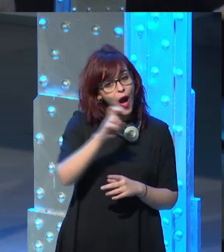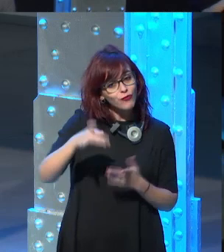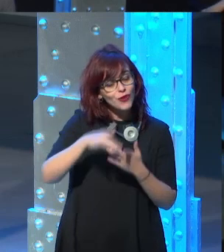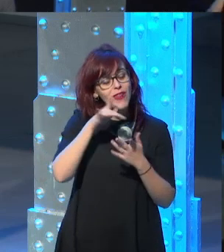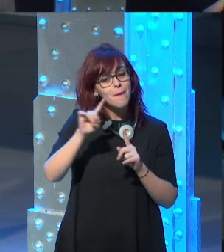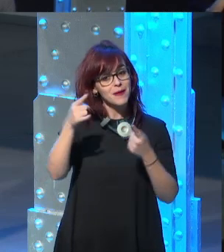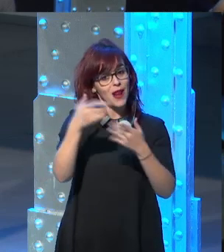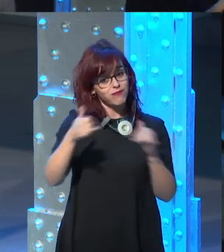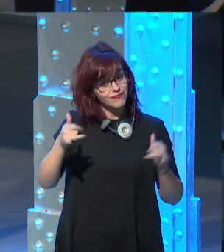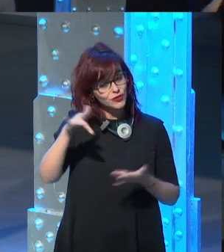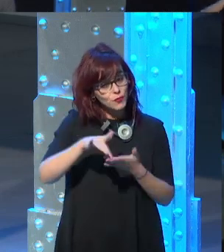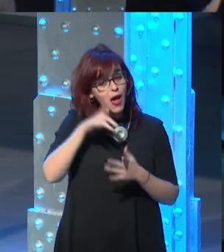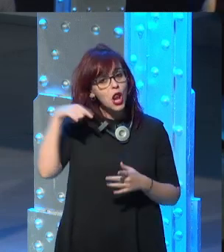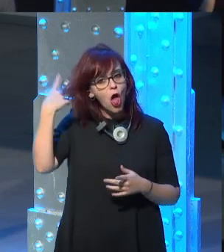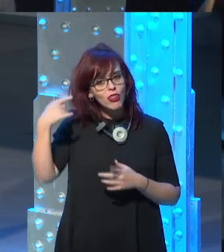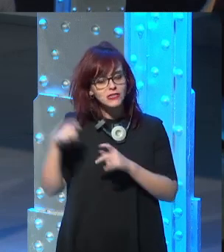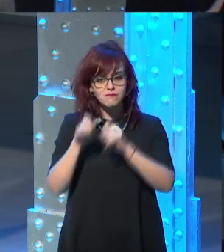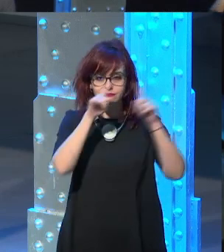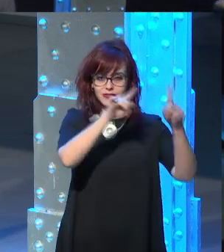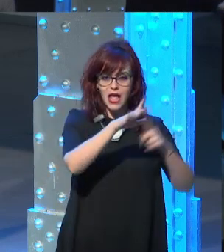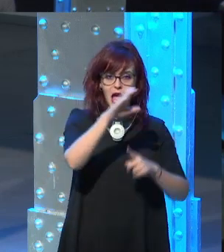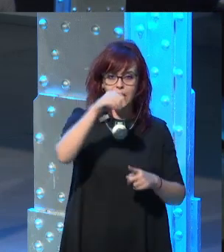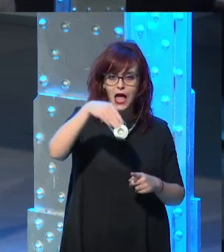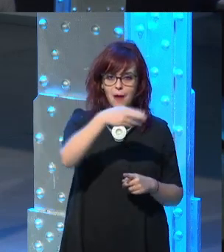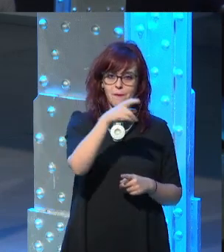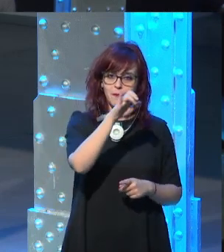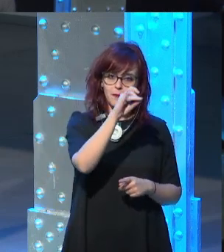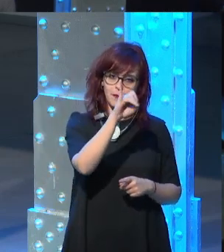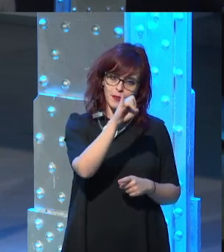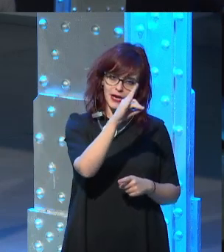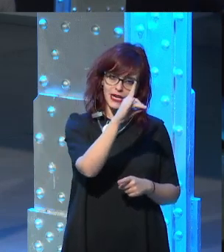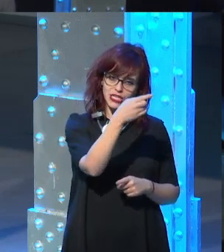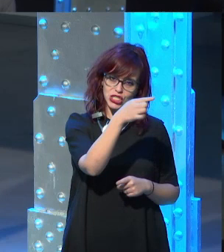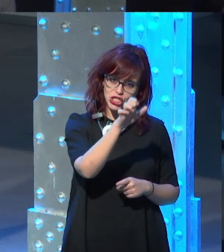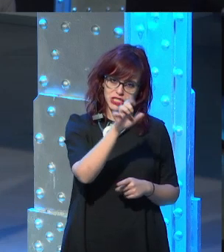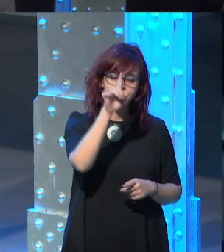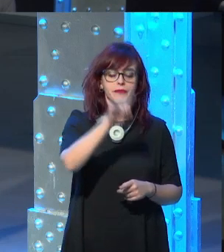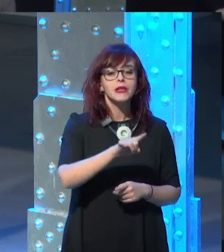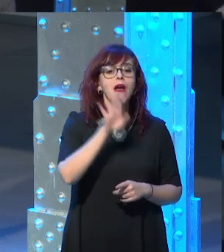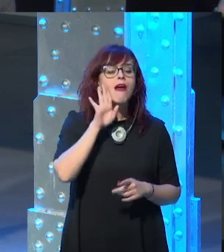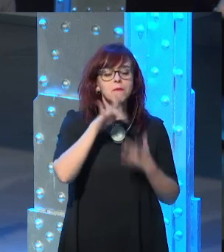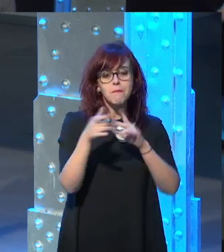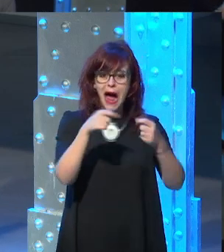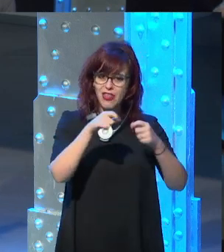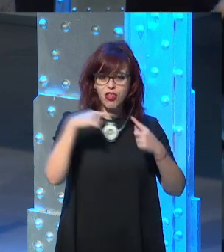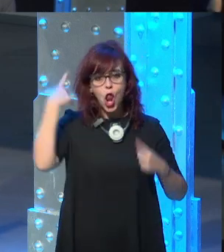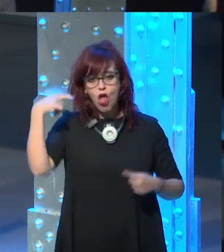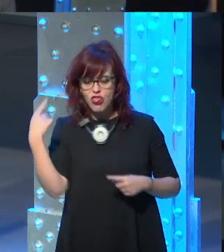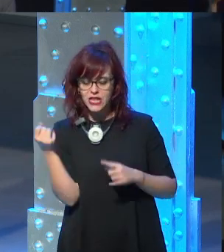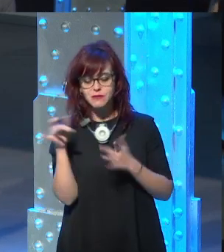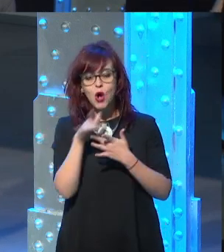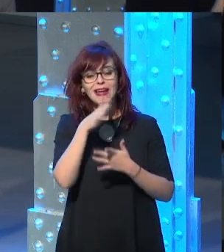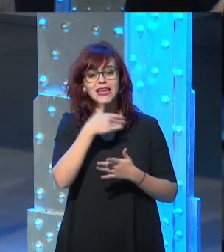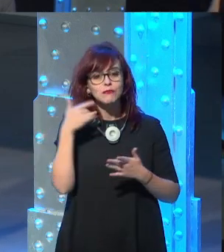en el evento de Londres de clausura. Y va a ser un evento similar al de Londres, porque